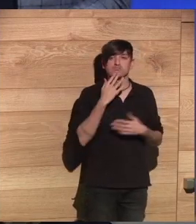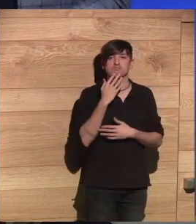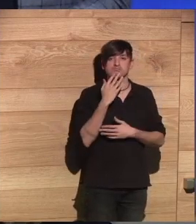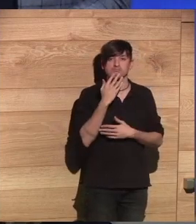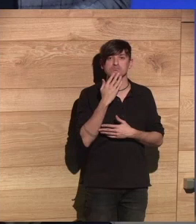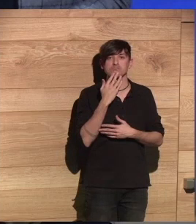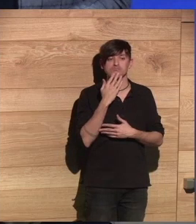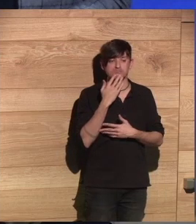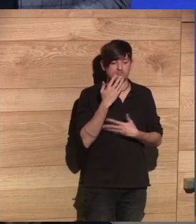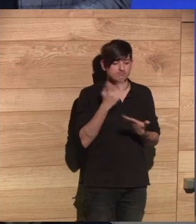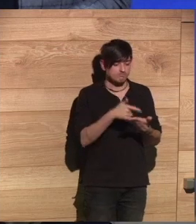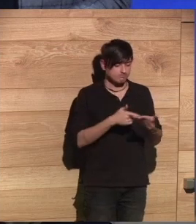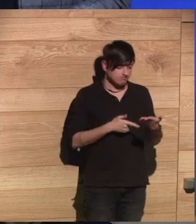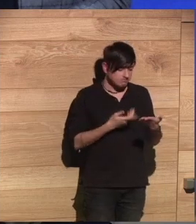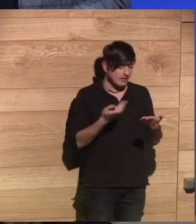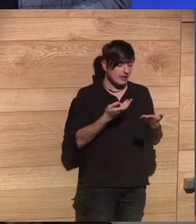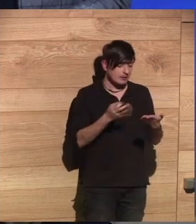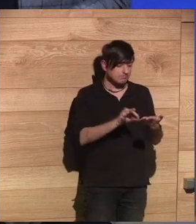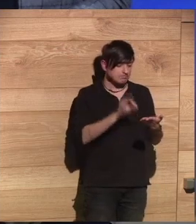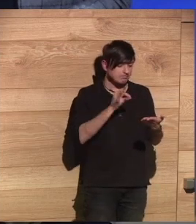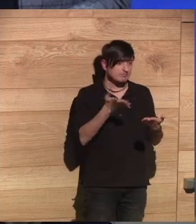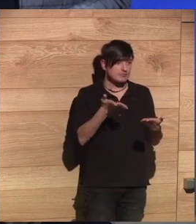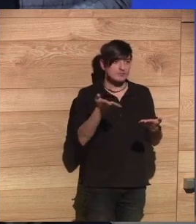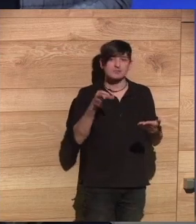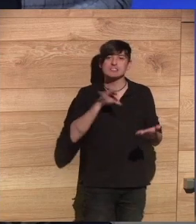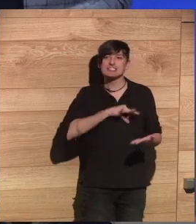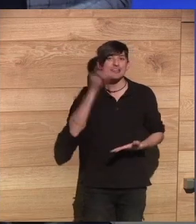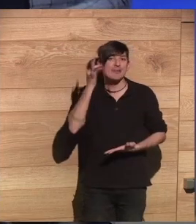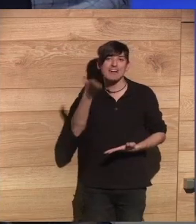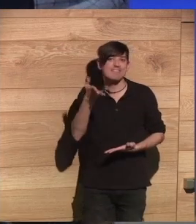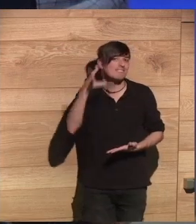Pues, ¿qué podemos poner? ¿Qué quiere oír usted, señora?